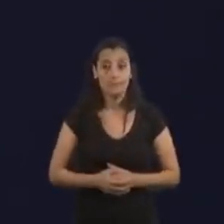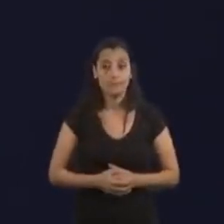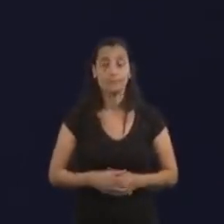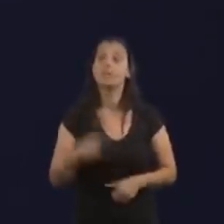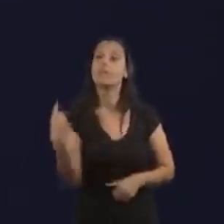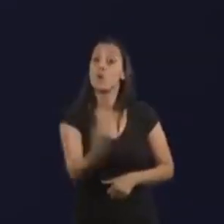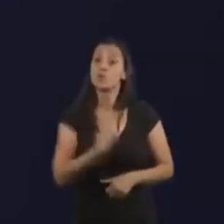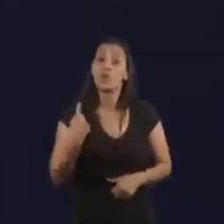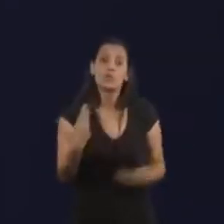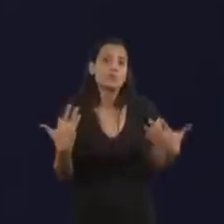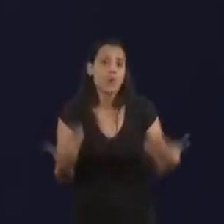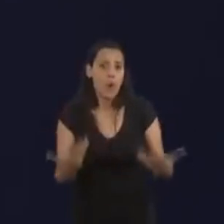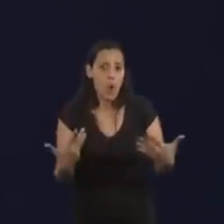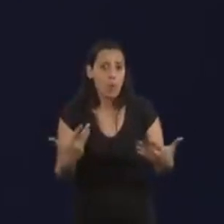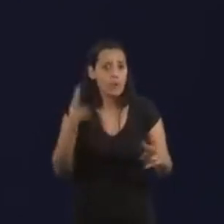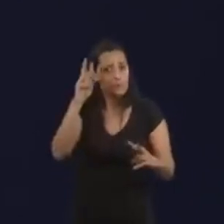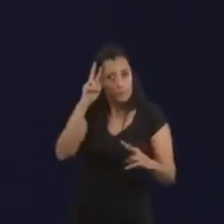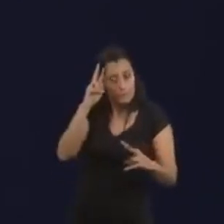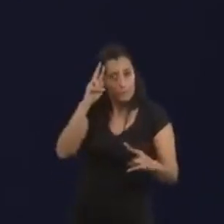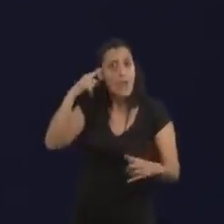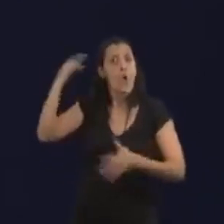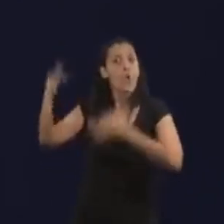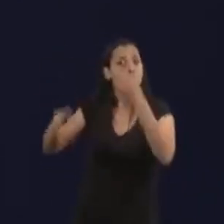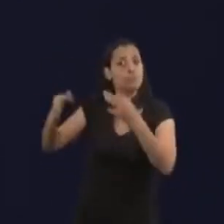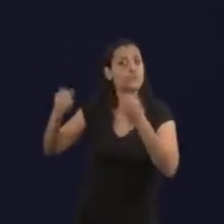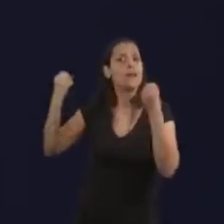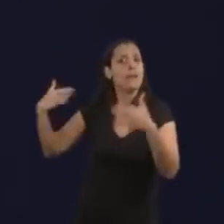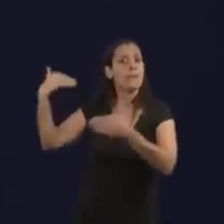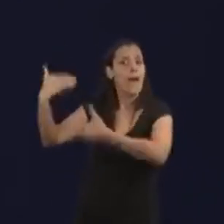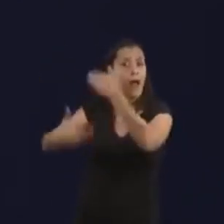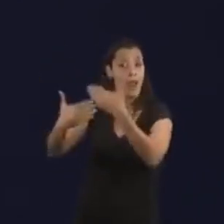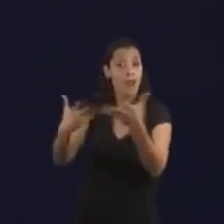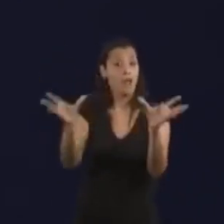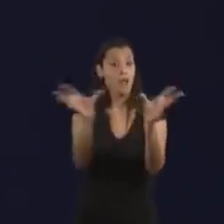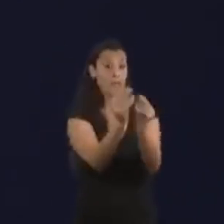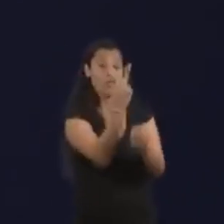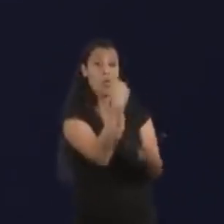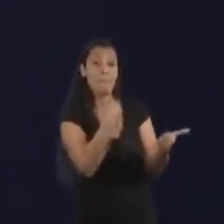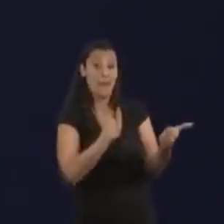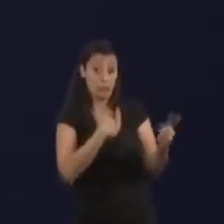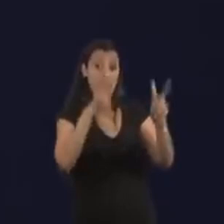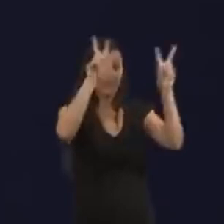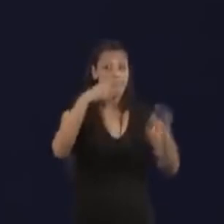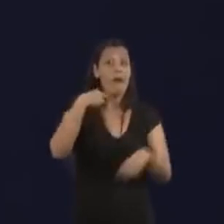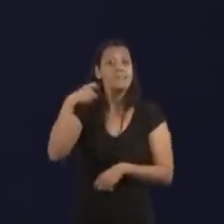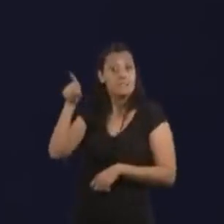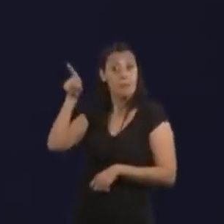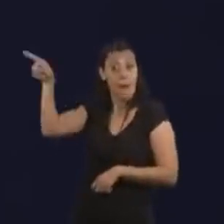nosotros por supuesto somos respetuosos de los procesos judiciales y Esto va para tus dos preguntas para el caso de España